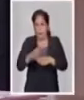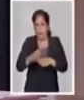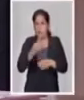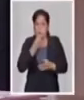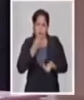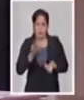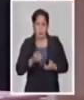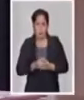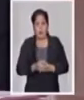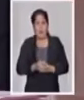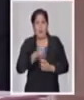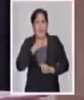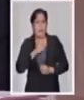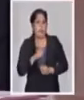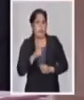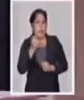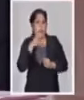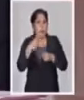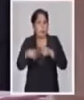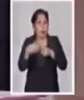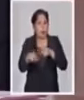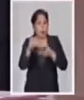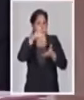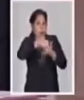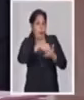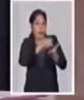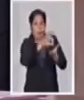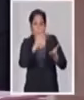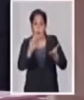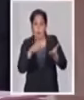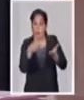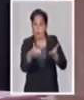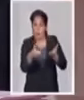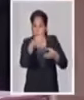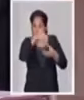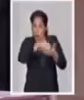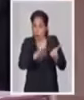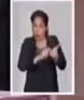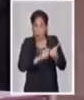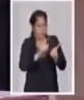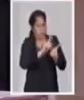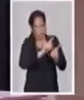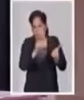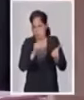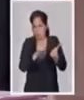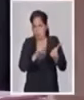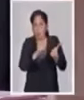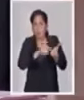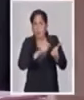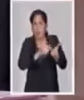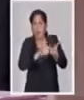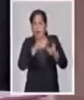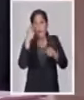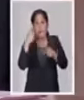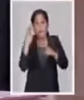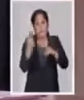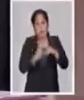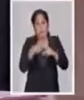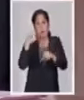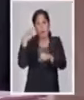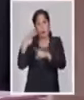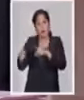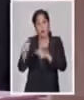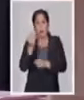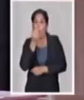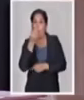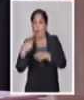o sea, en fin, no estamos hablando de que hay más productos por 800 pesos, sencillamente está la canasta familiar normada y otros productos que usted puede llegar